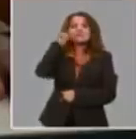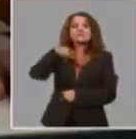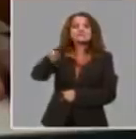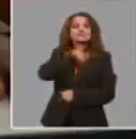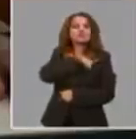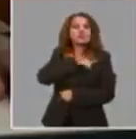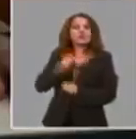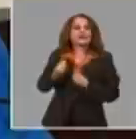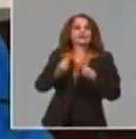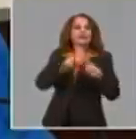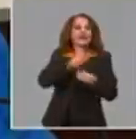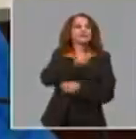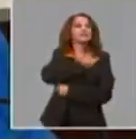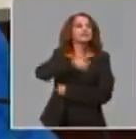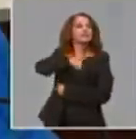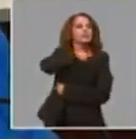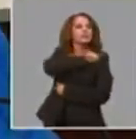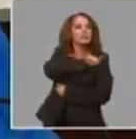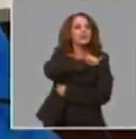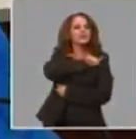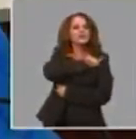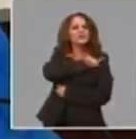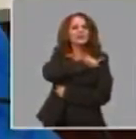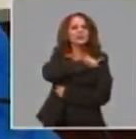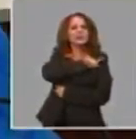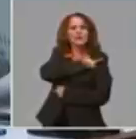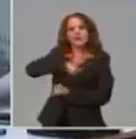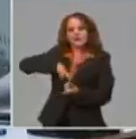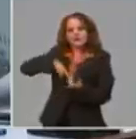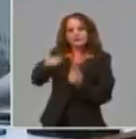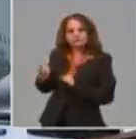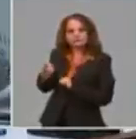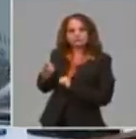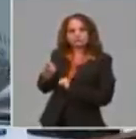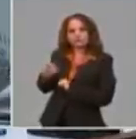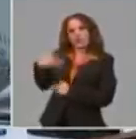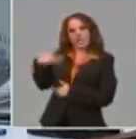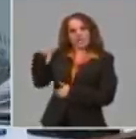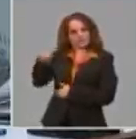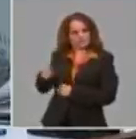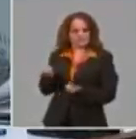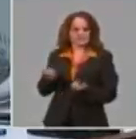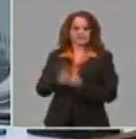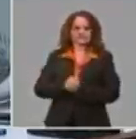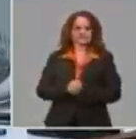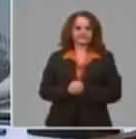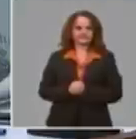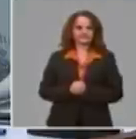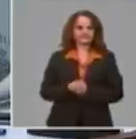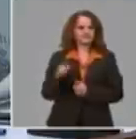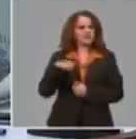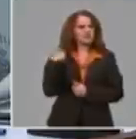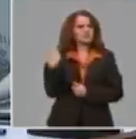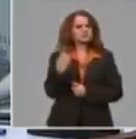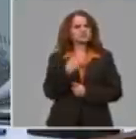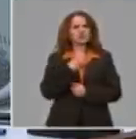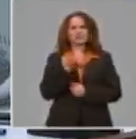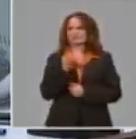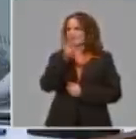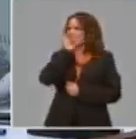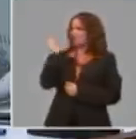pueblo tengo ese sentimiento suelto y aquí mi casa actual es actuar a los lados pero